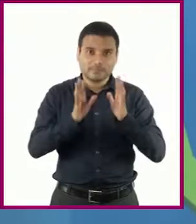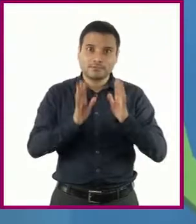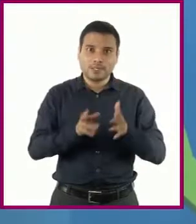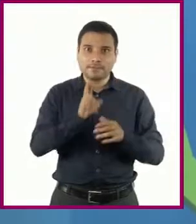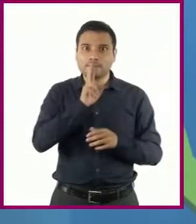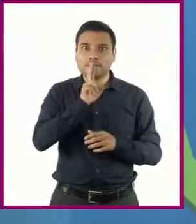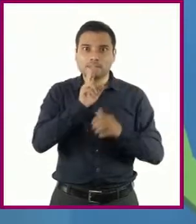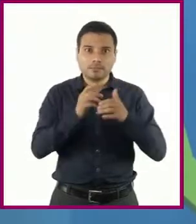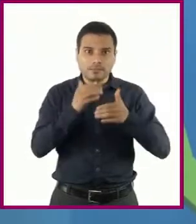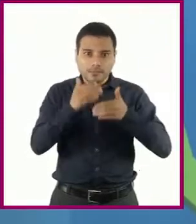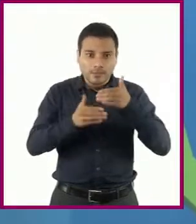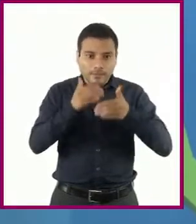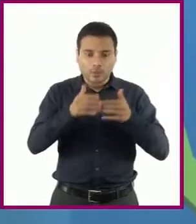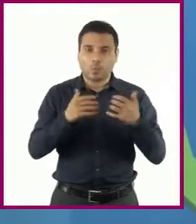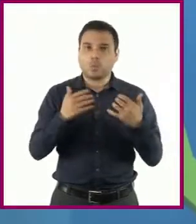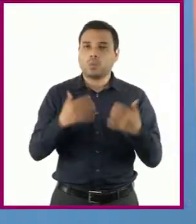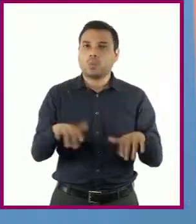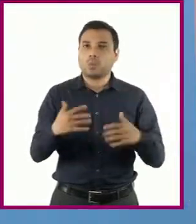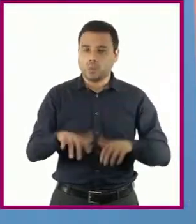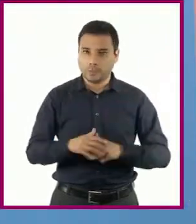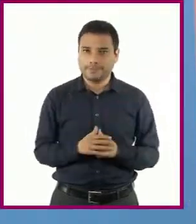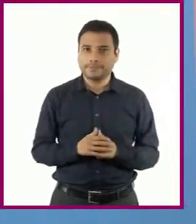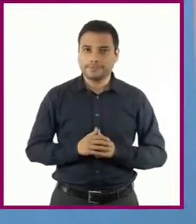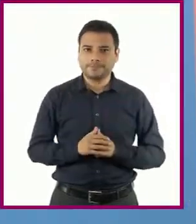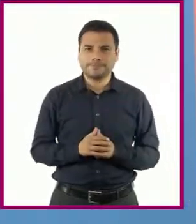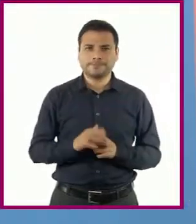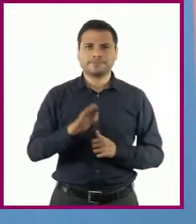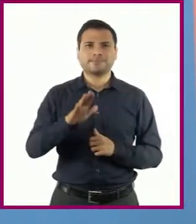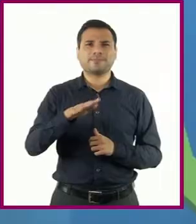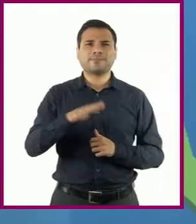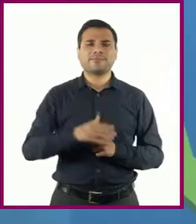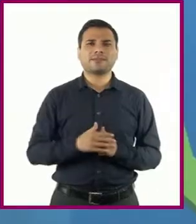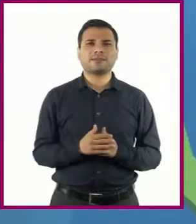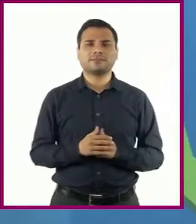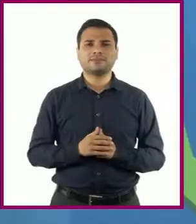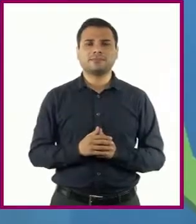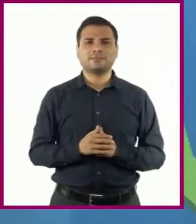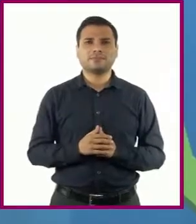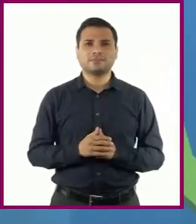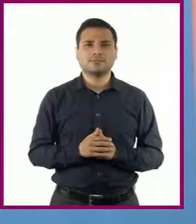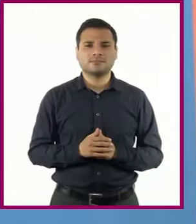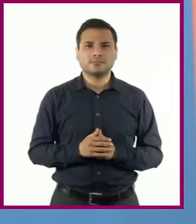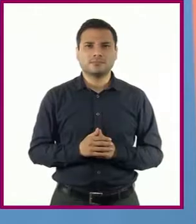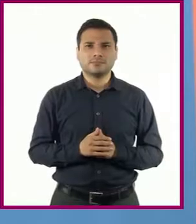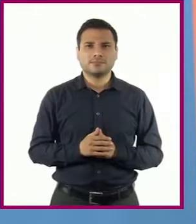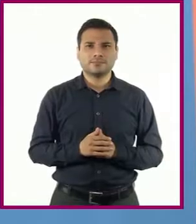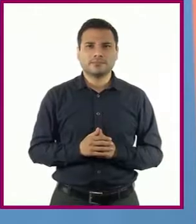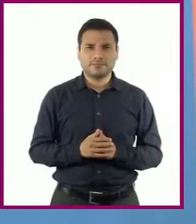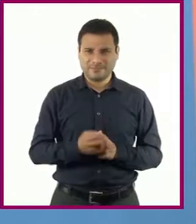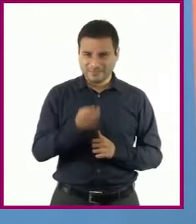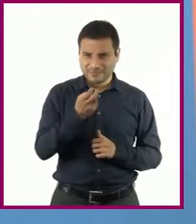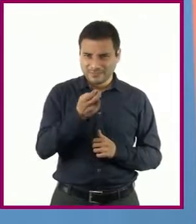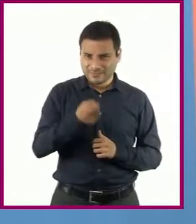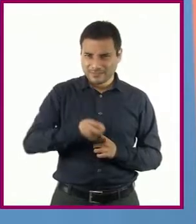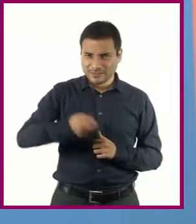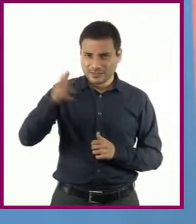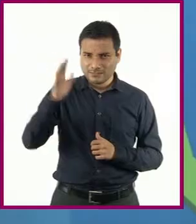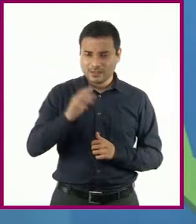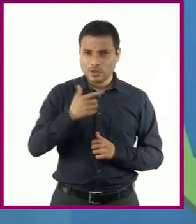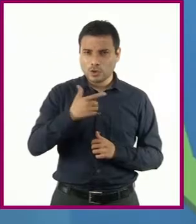pasos agigantados en los últimos años. Maestra, ¿es eso a lo que se le llama